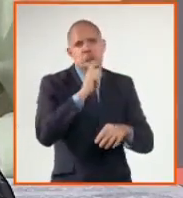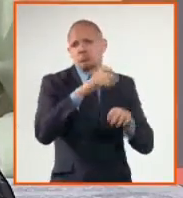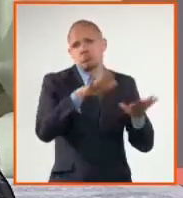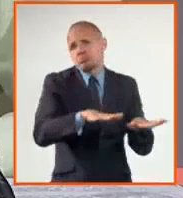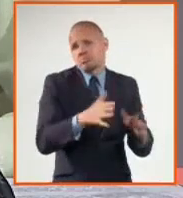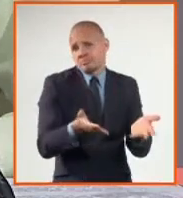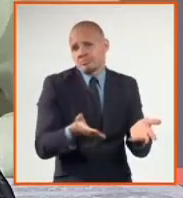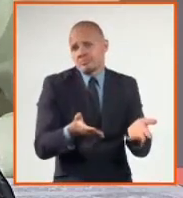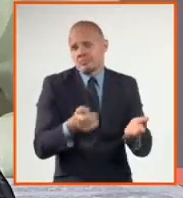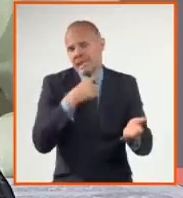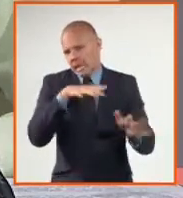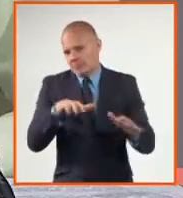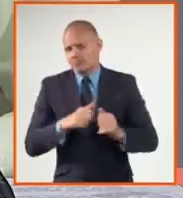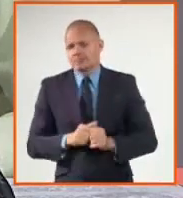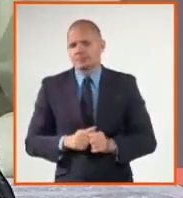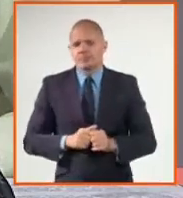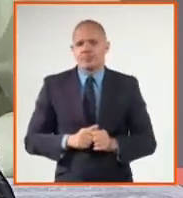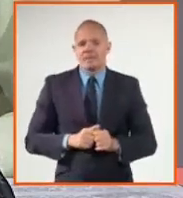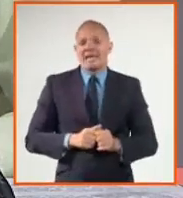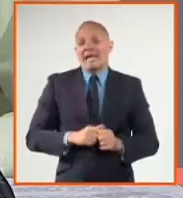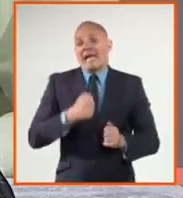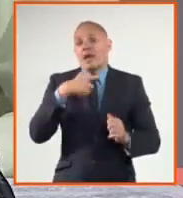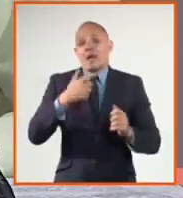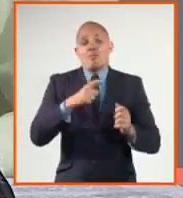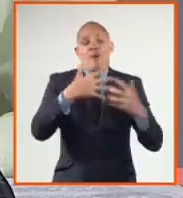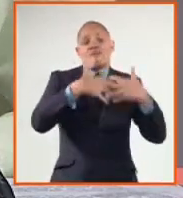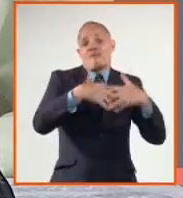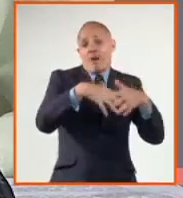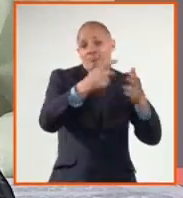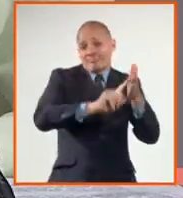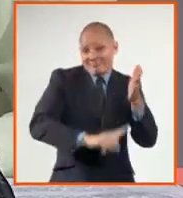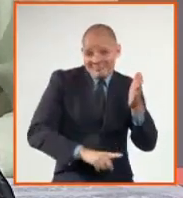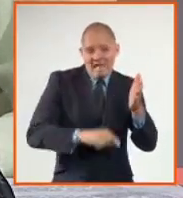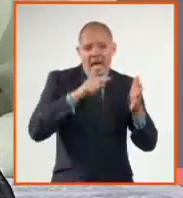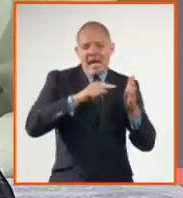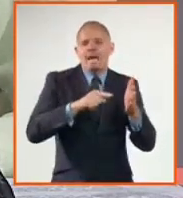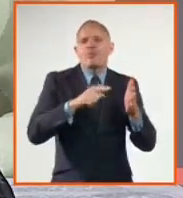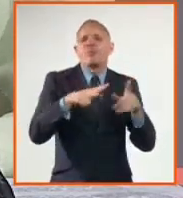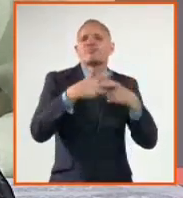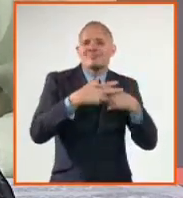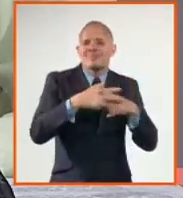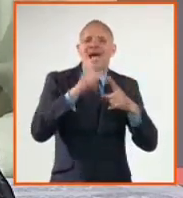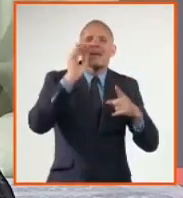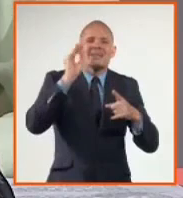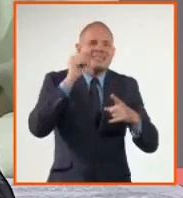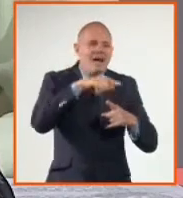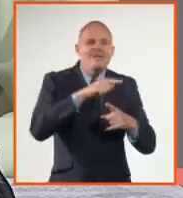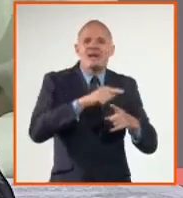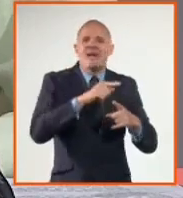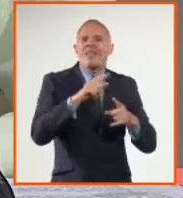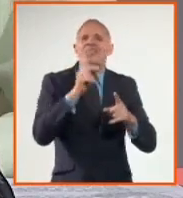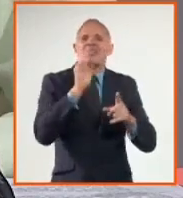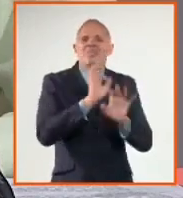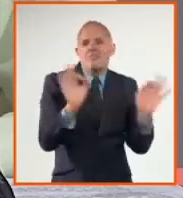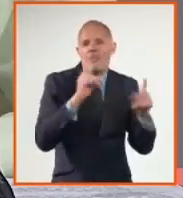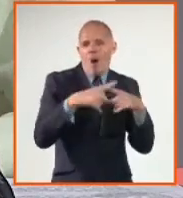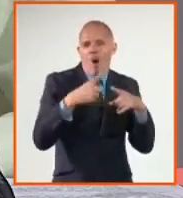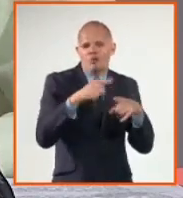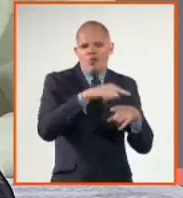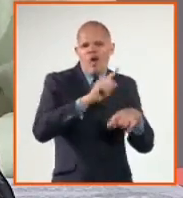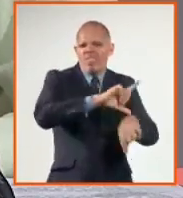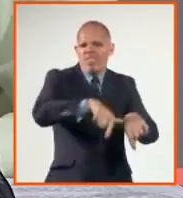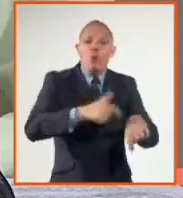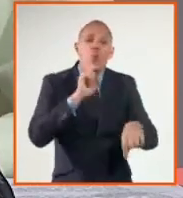tiene un plazo de duración entre 7 y 8 meses y algunos hasta un año sin dependencia del alcance que tenga y lleva enormes volúmenes de